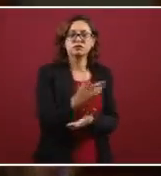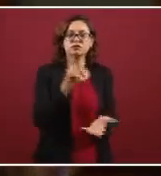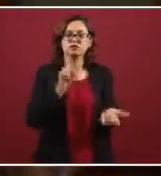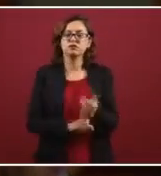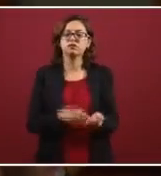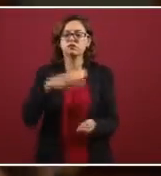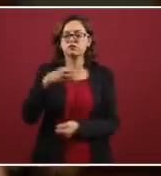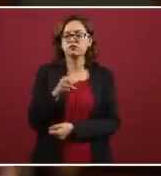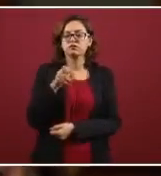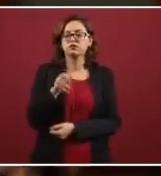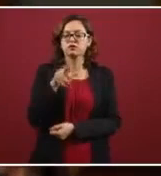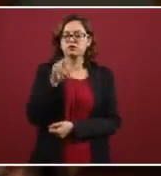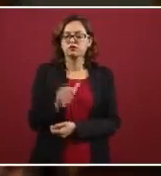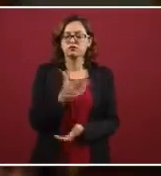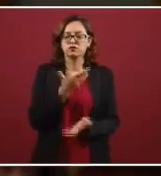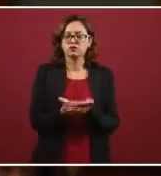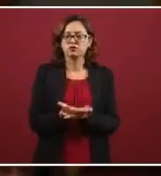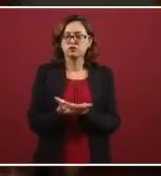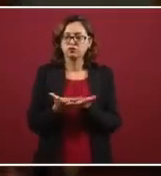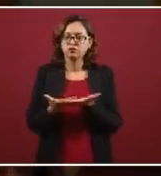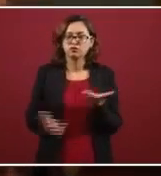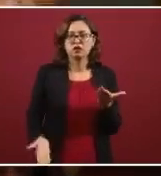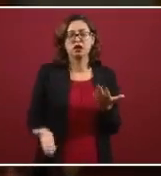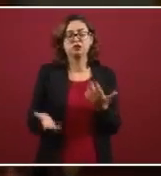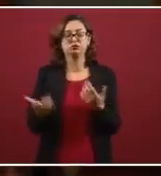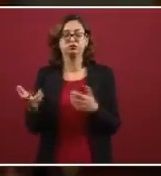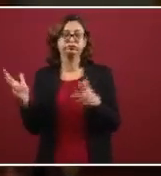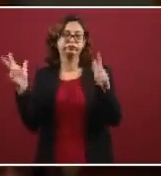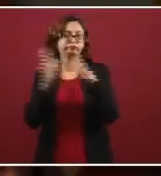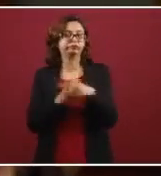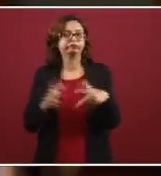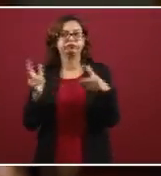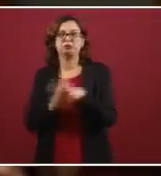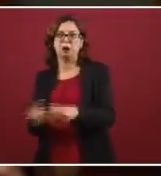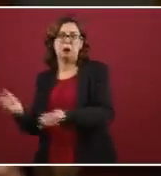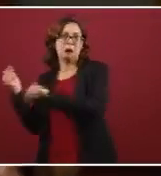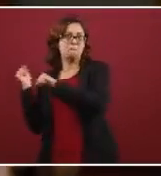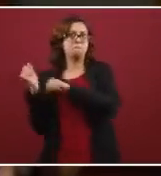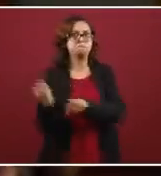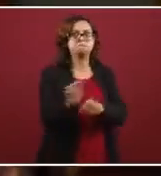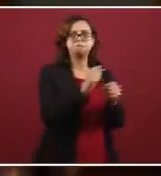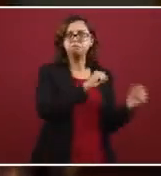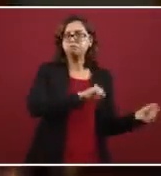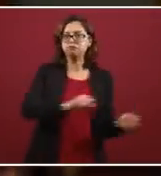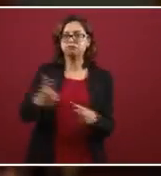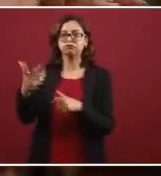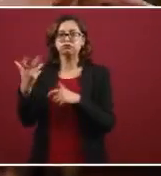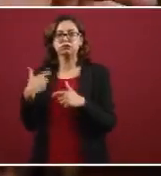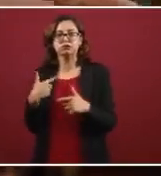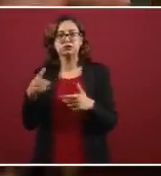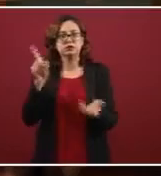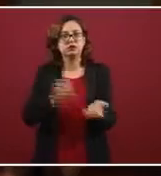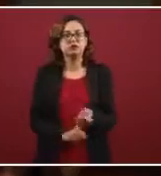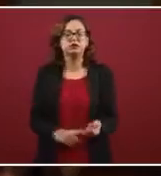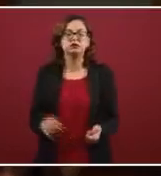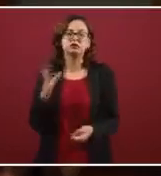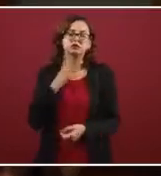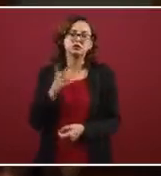que hoy en día se han estado dando hasta con el sartén y con los tubos a través de redes sociales en el Congreso